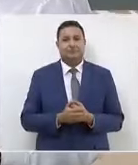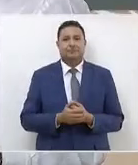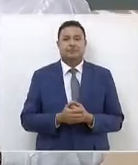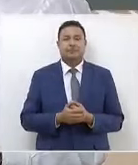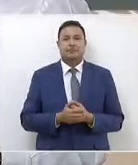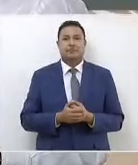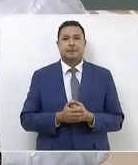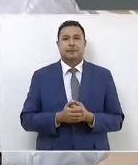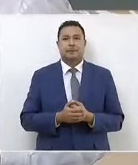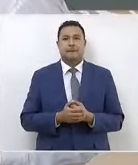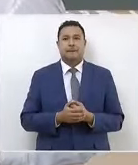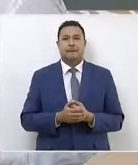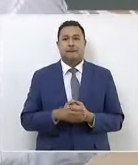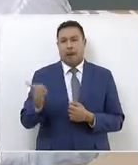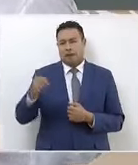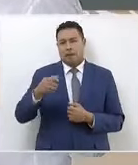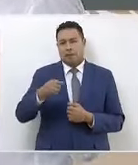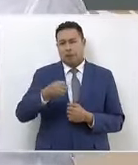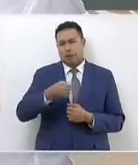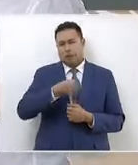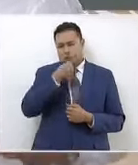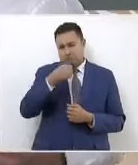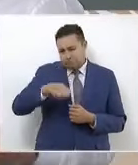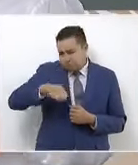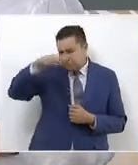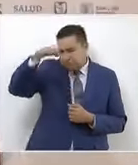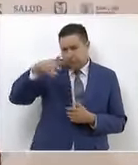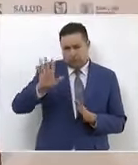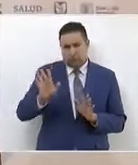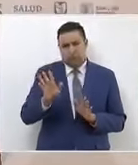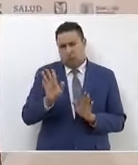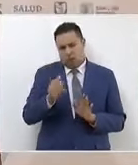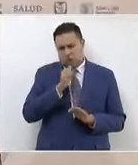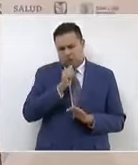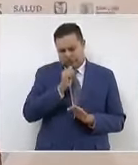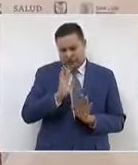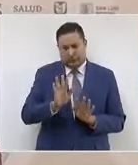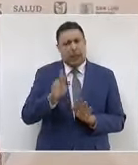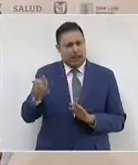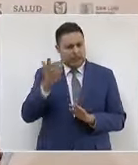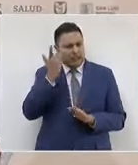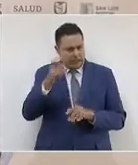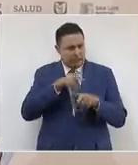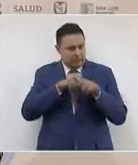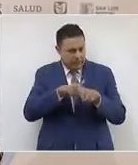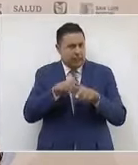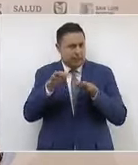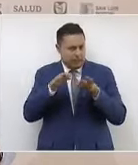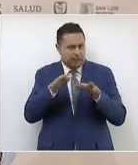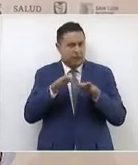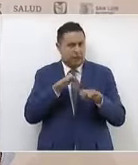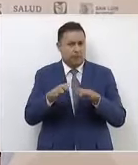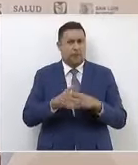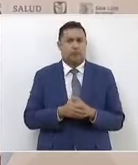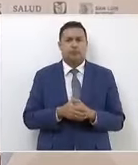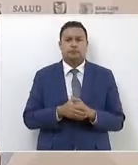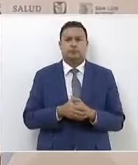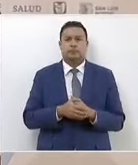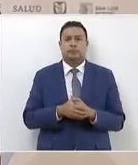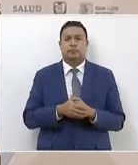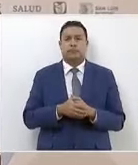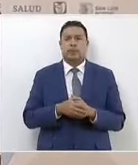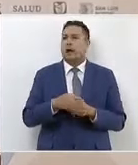que no están muy grandes y que tienen todavía deseos de trabajar,